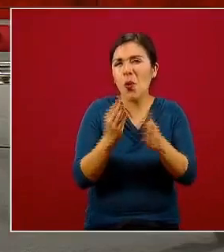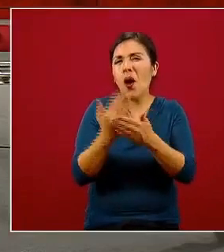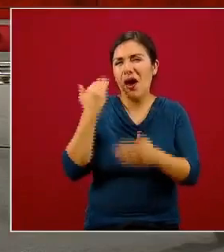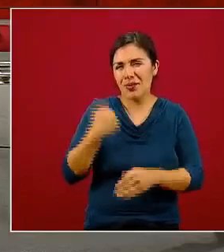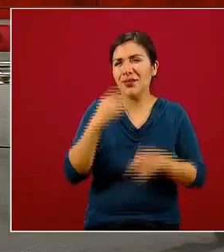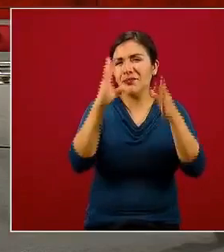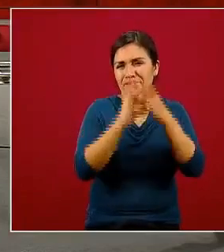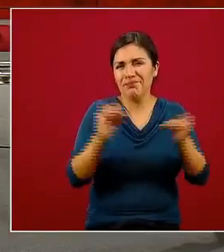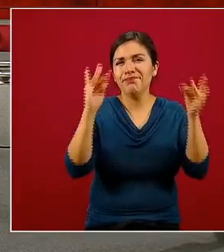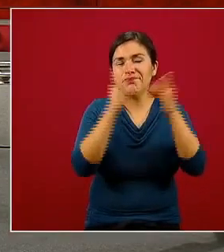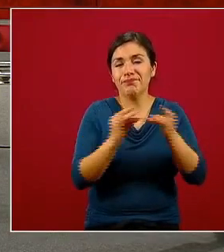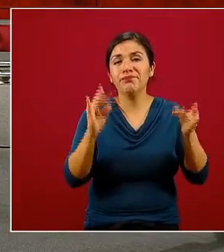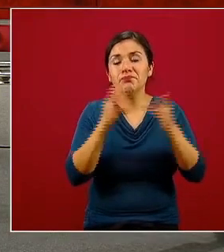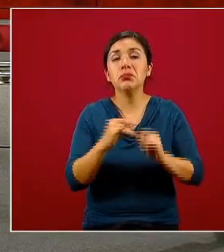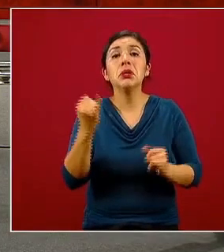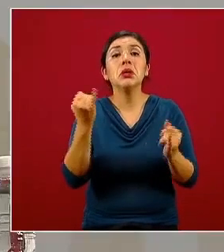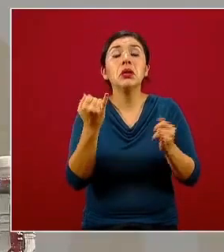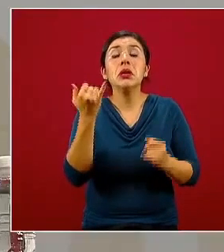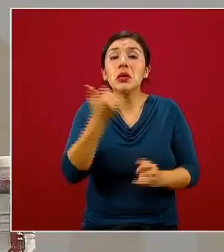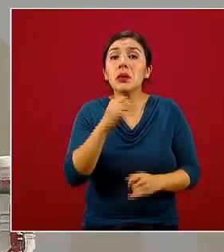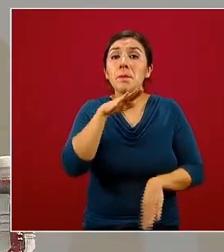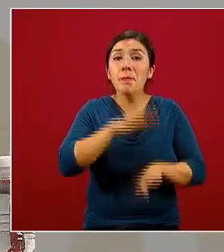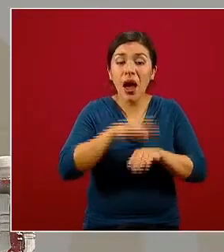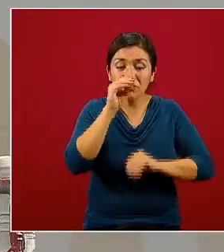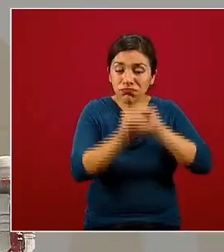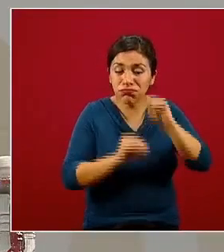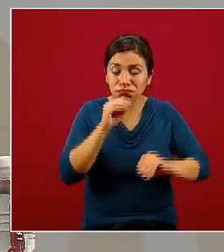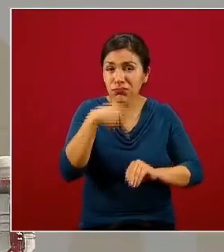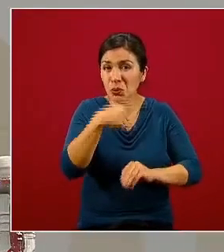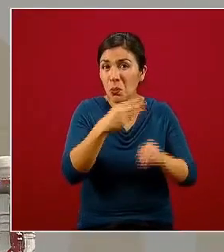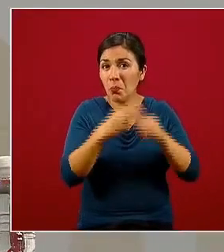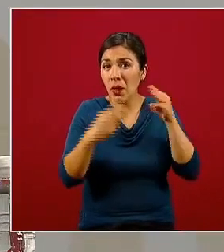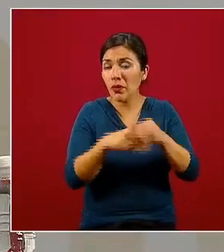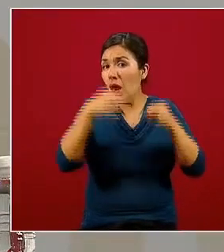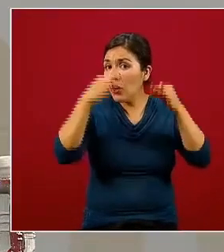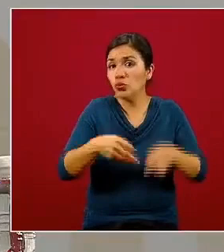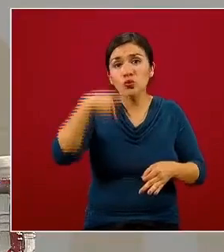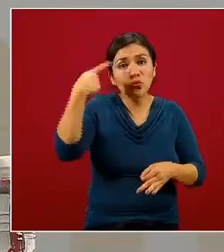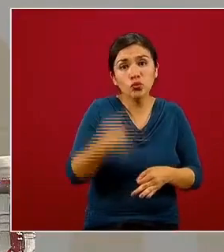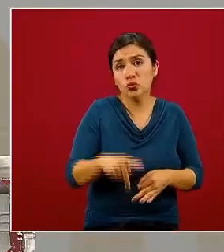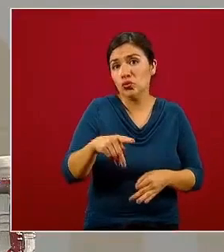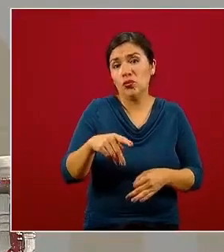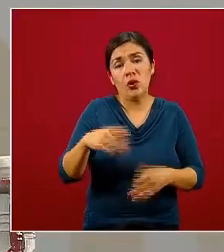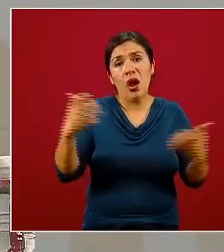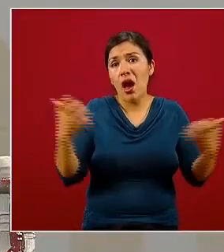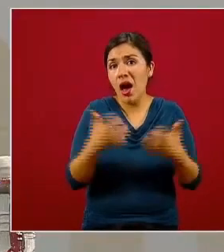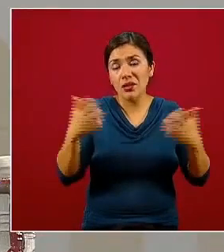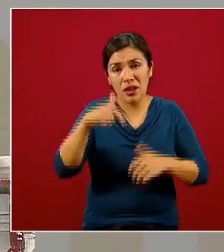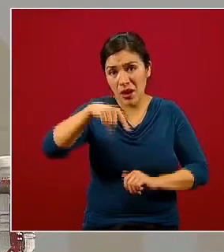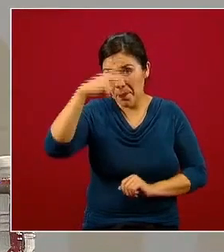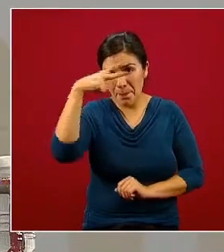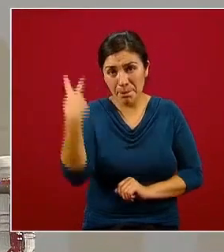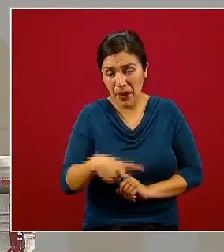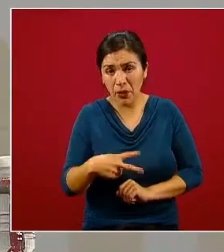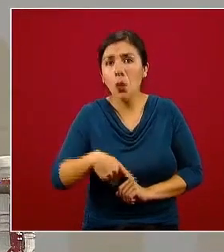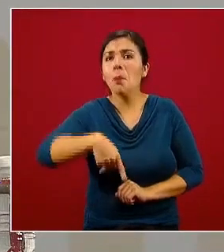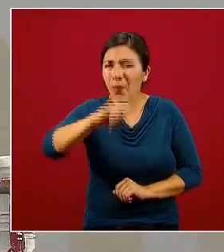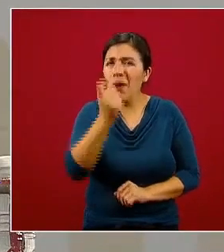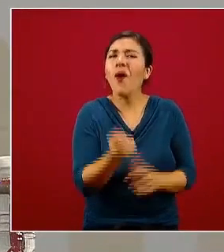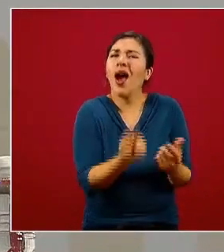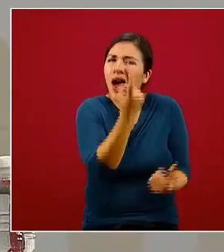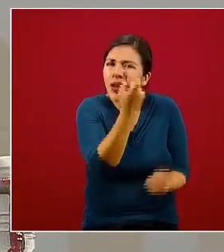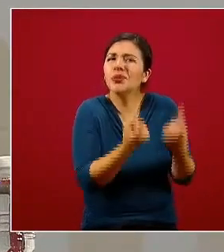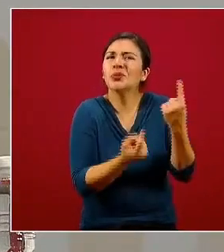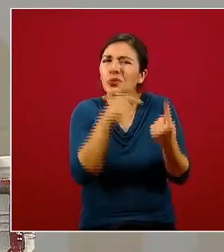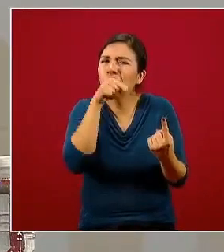aquella ocasión, y la mayor parte de los componentes son nacionales, son de maquinado ya en México, pero hay algunas